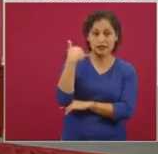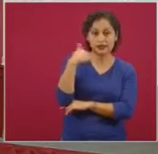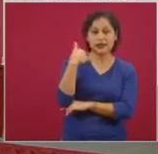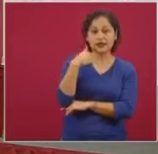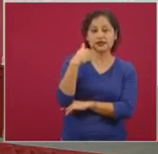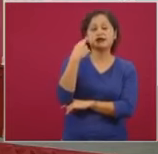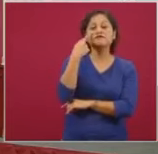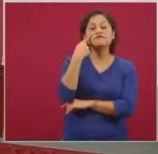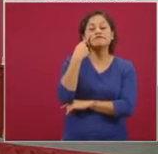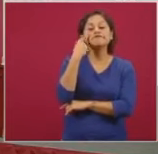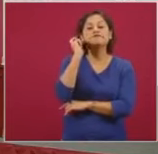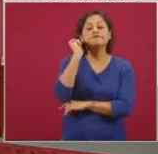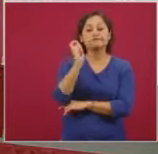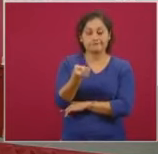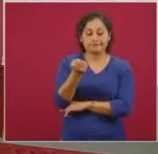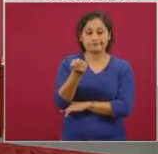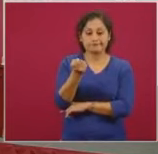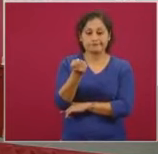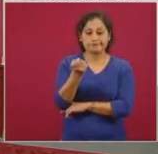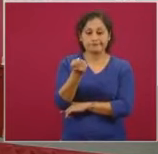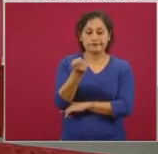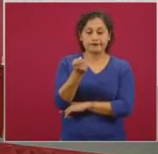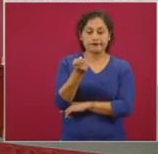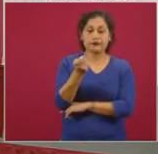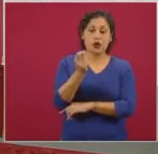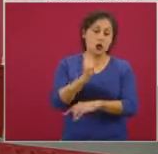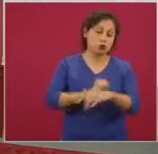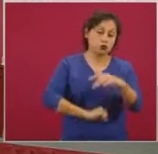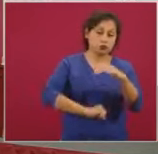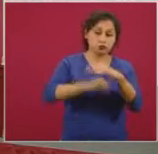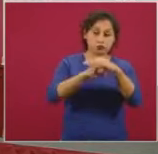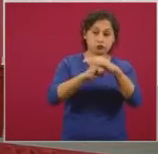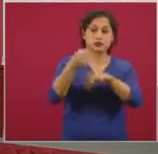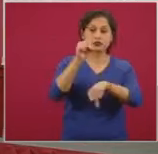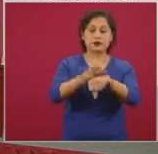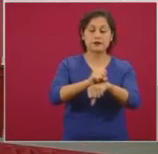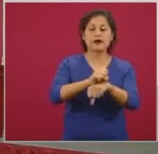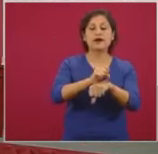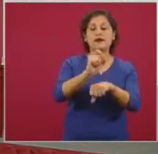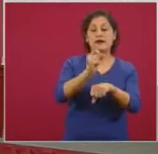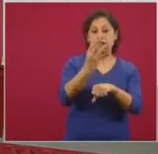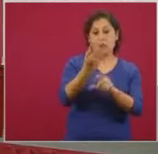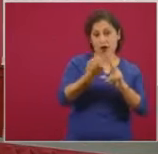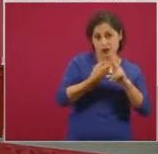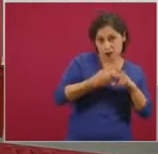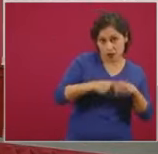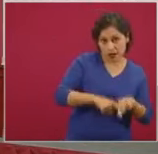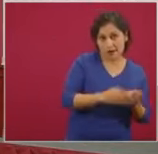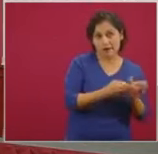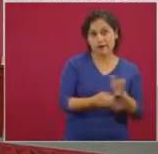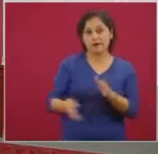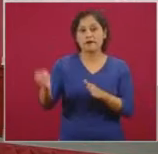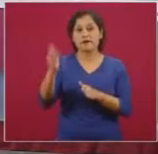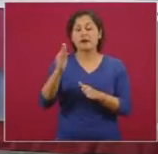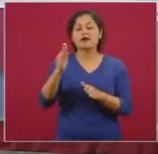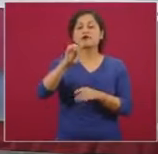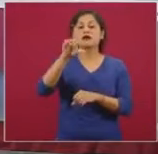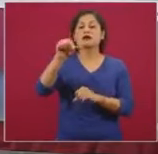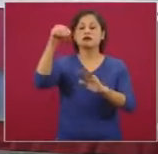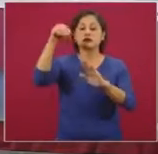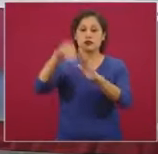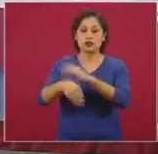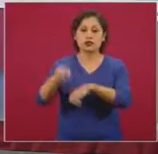boletín, es que se veía de manera importante el incremento a partir de la semana 24 hasta la semana 30, y el descenso,